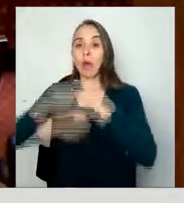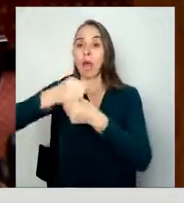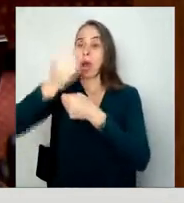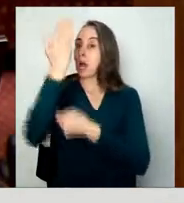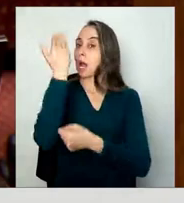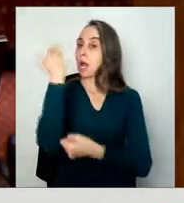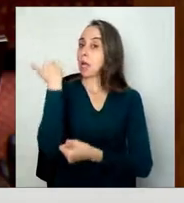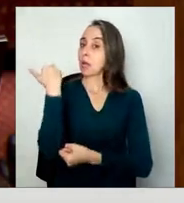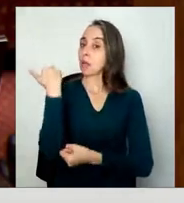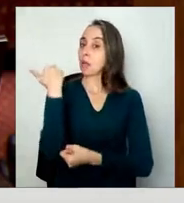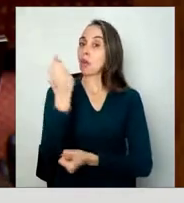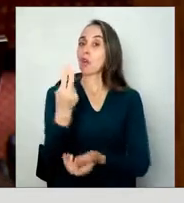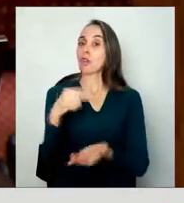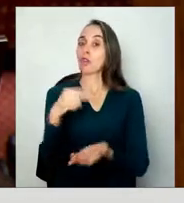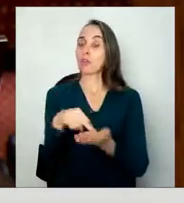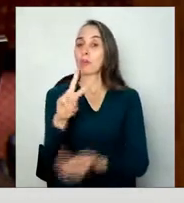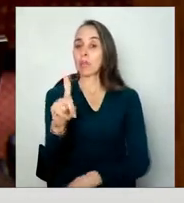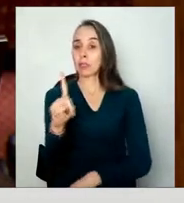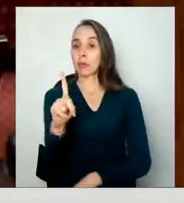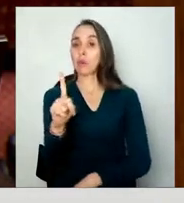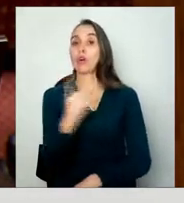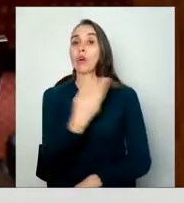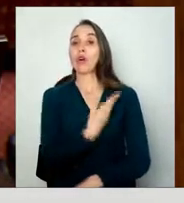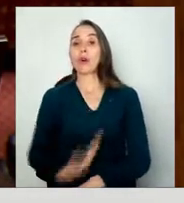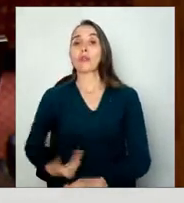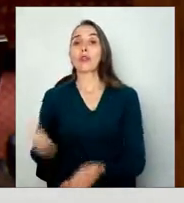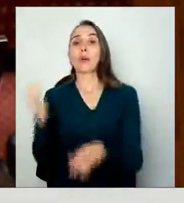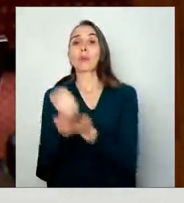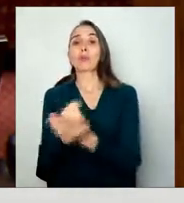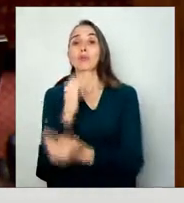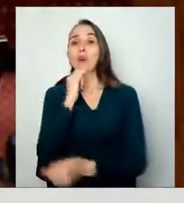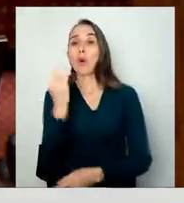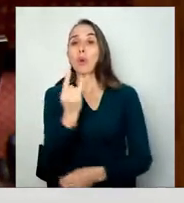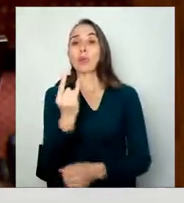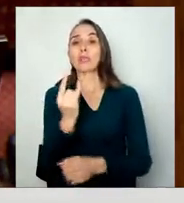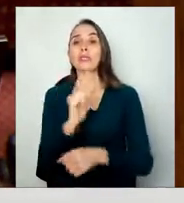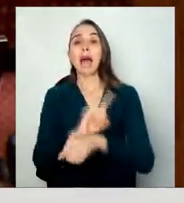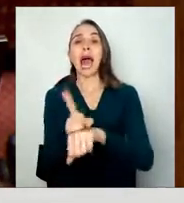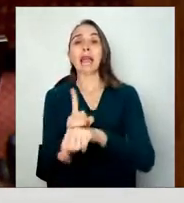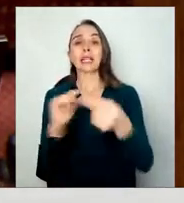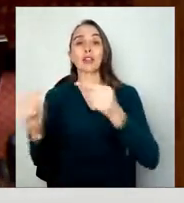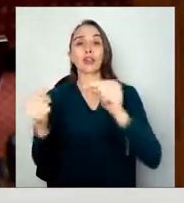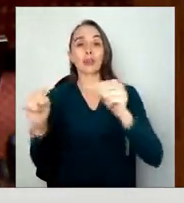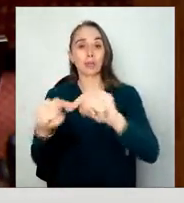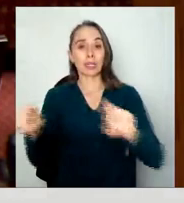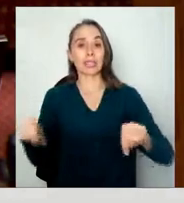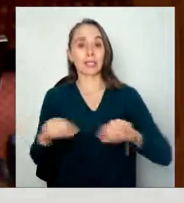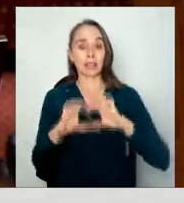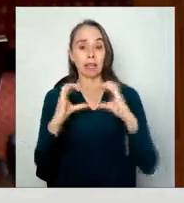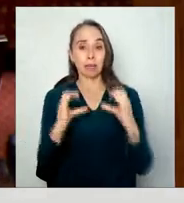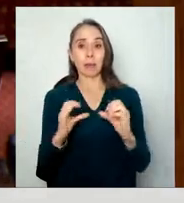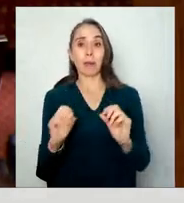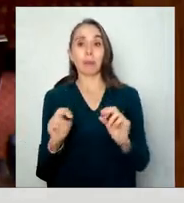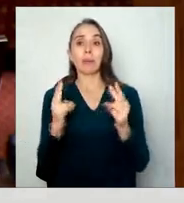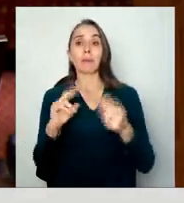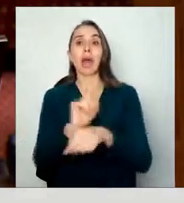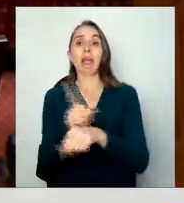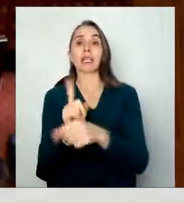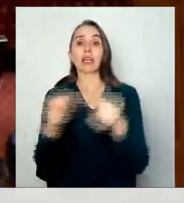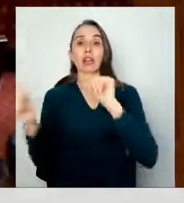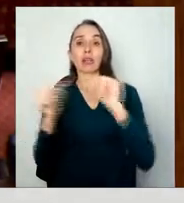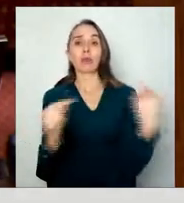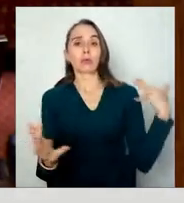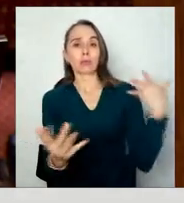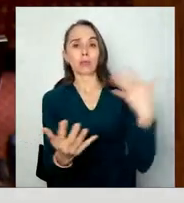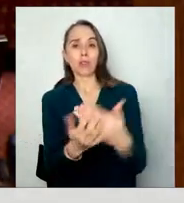2021 Con urgencia de calificada de indiscución inmediata menos mal que discusión inmediata llevamos dos años en este